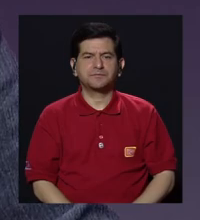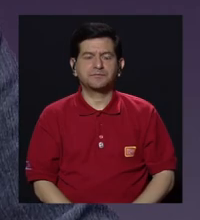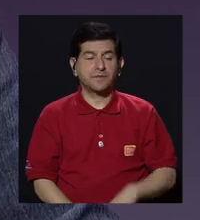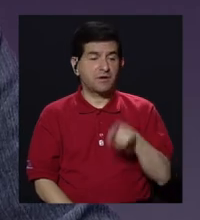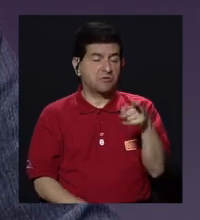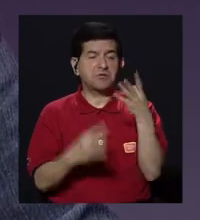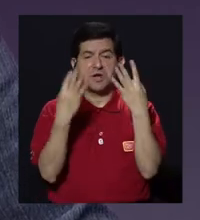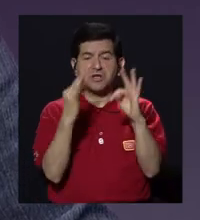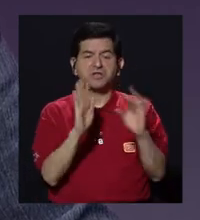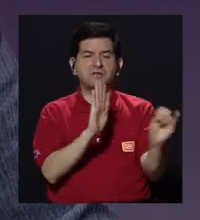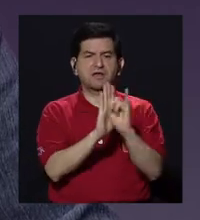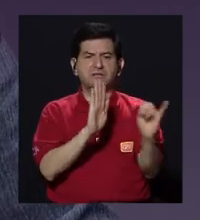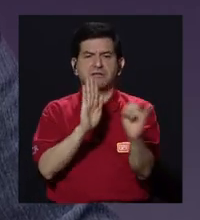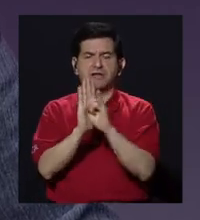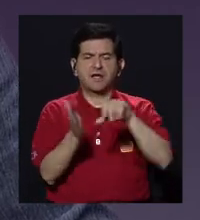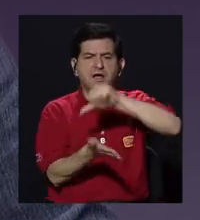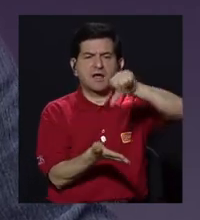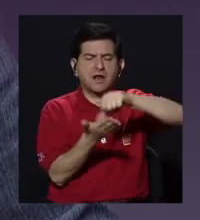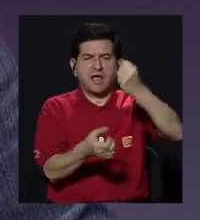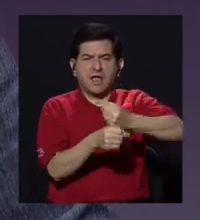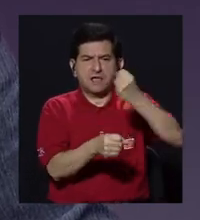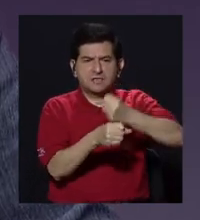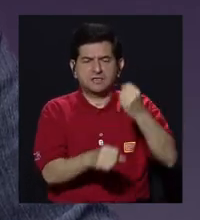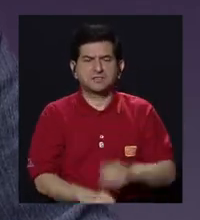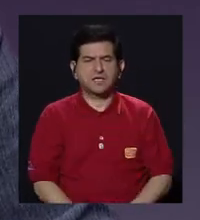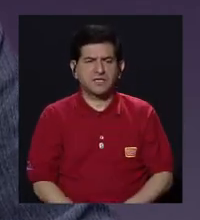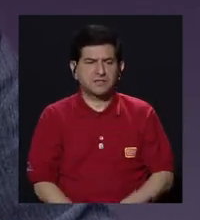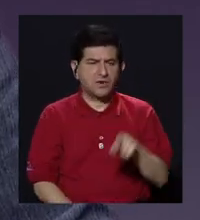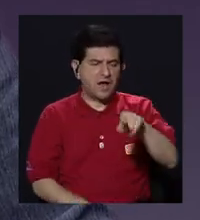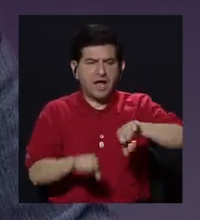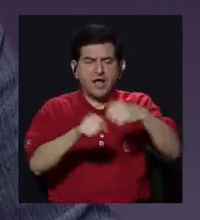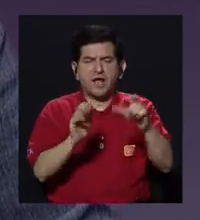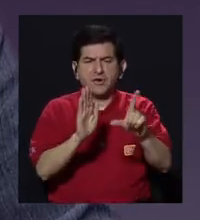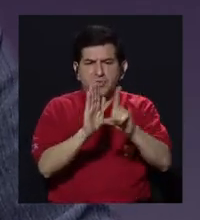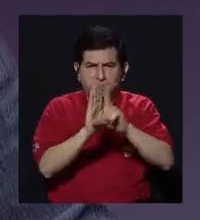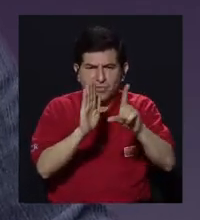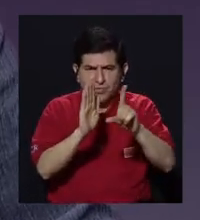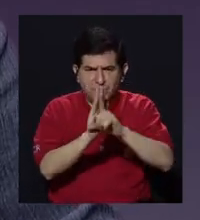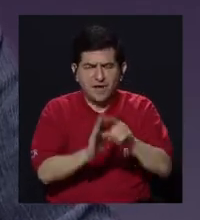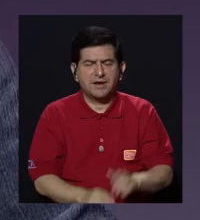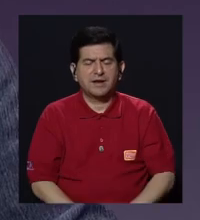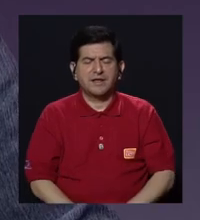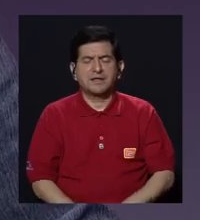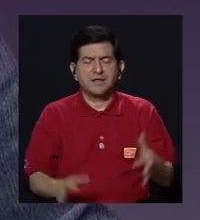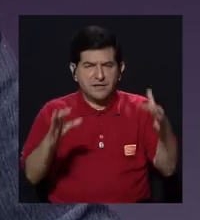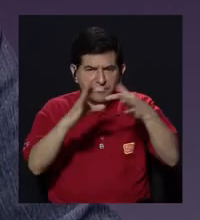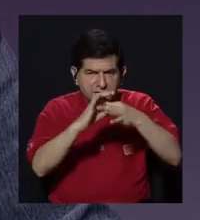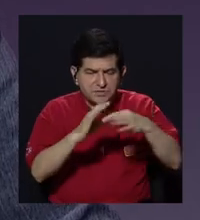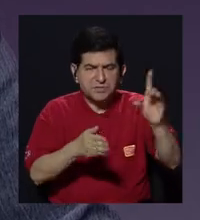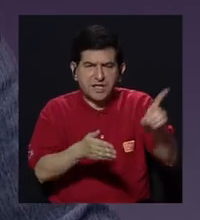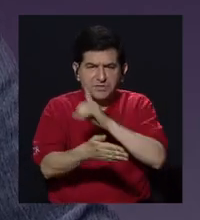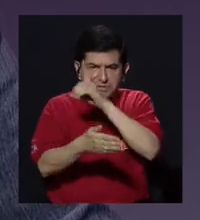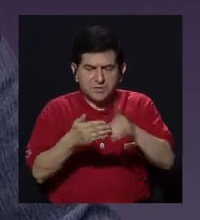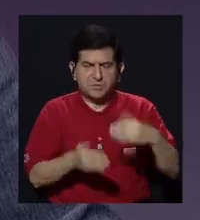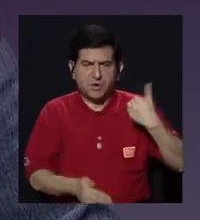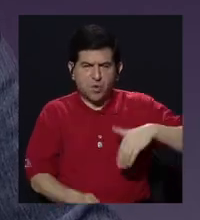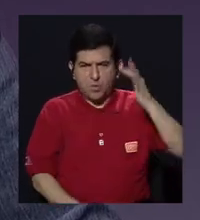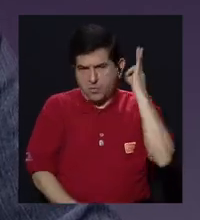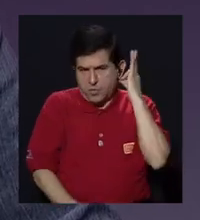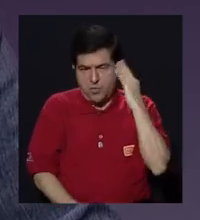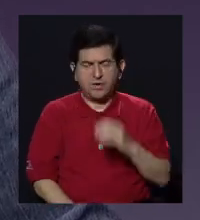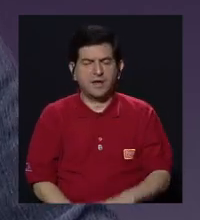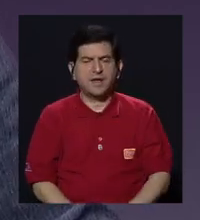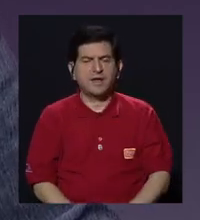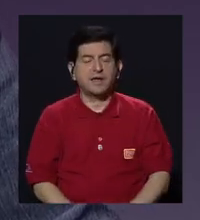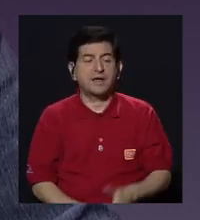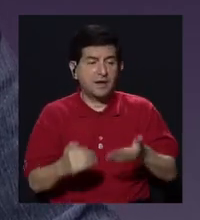identificar en los centros de trabajo infracciones que tengan que ver con la discriminación entre hombres y mujeres, con los aspectos